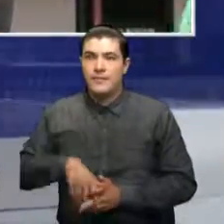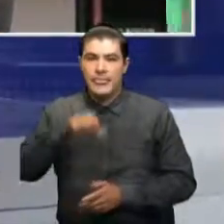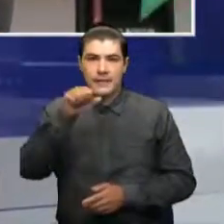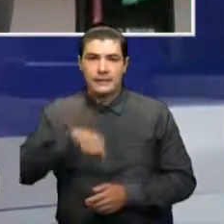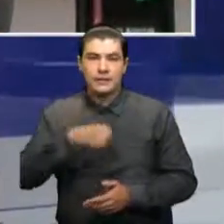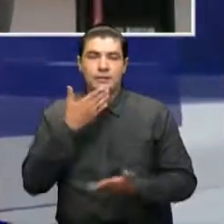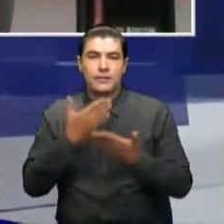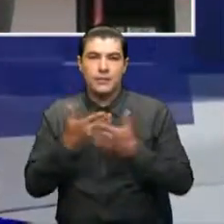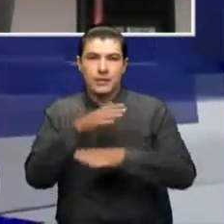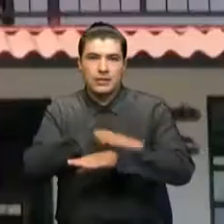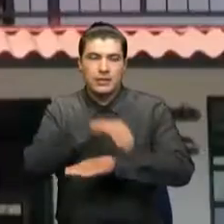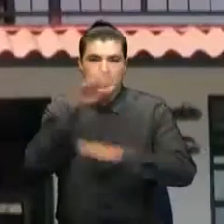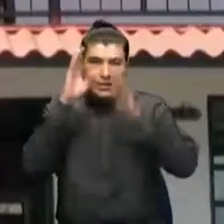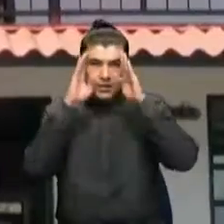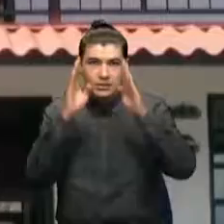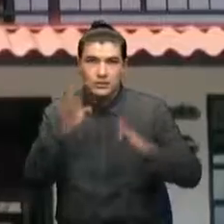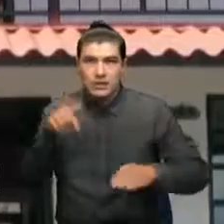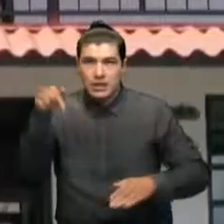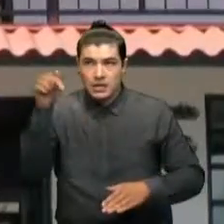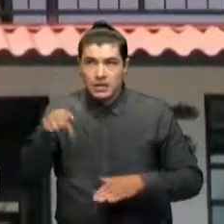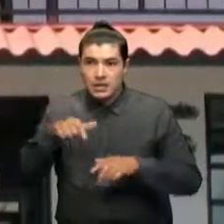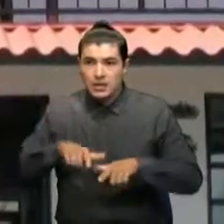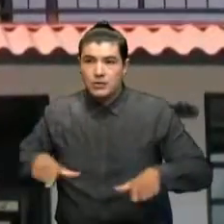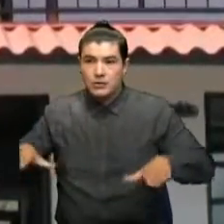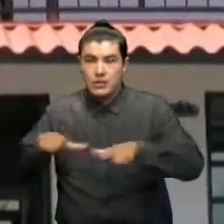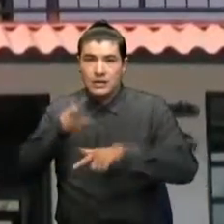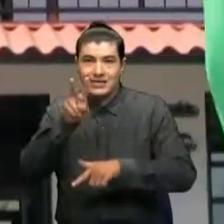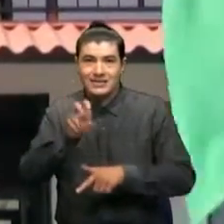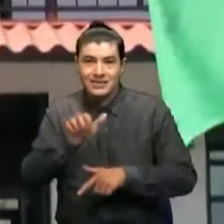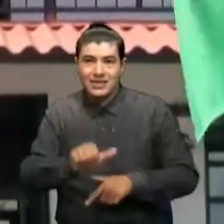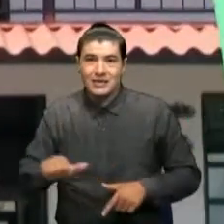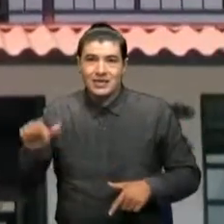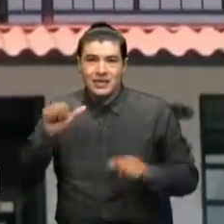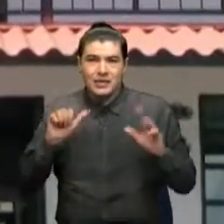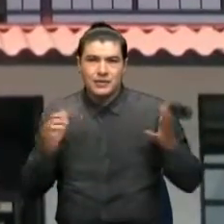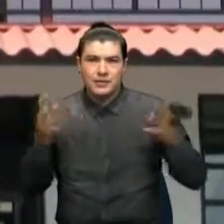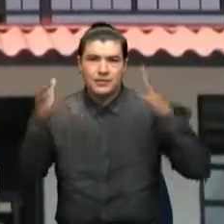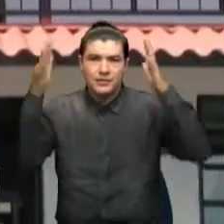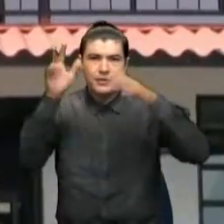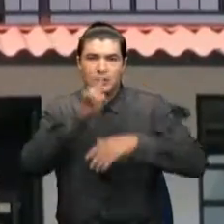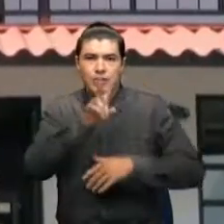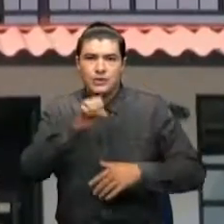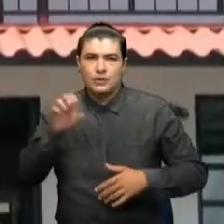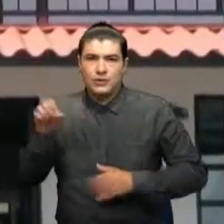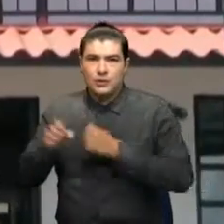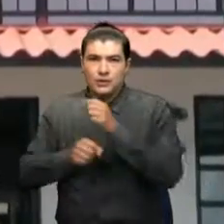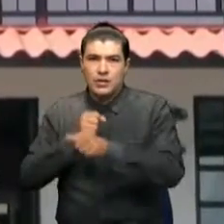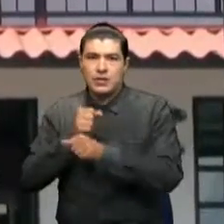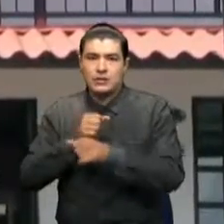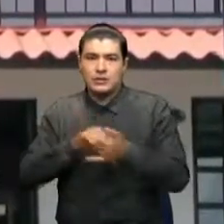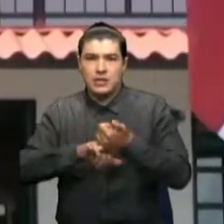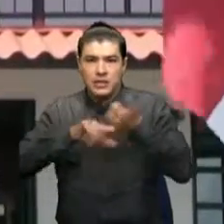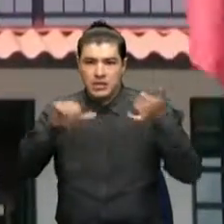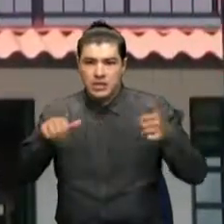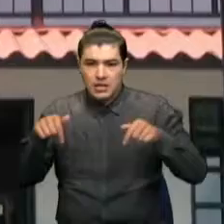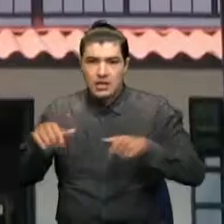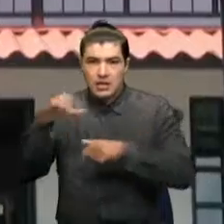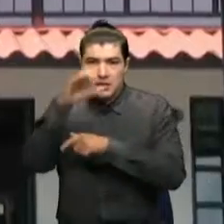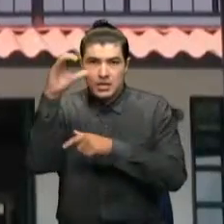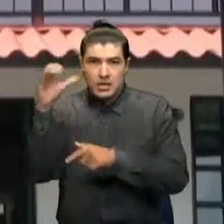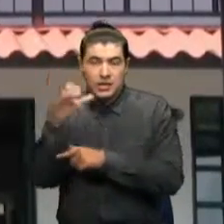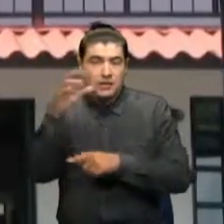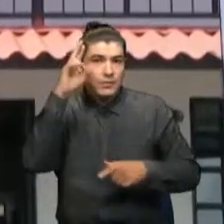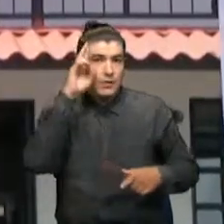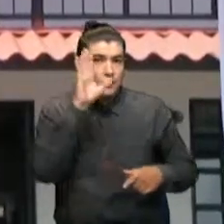Buena tarde y atención, que este 7 de agosto se celebran 200 años de la independencia de Colombia. Con motivo